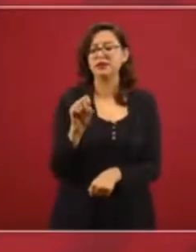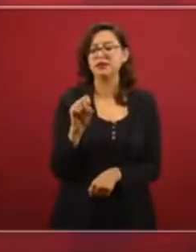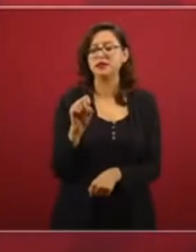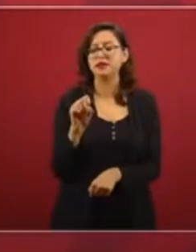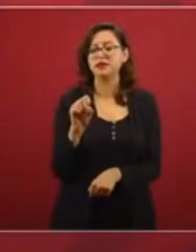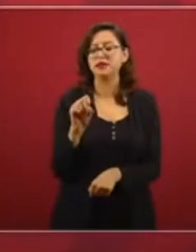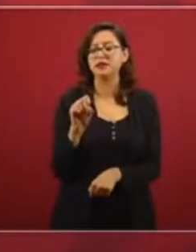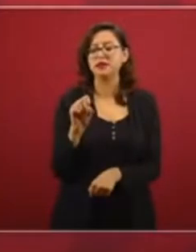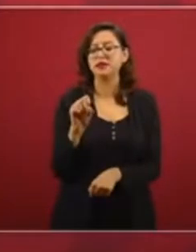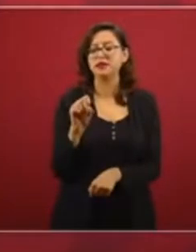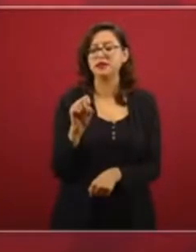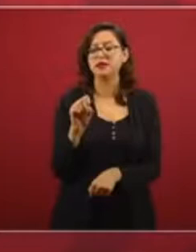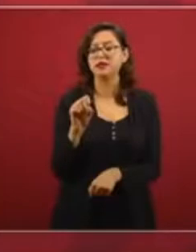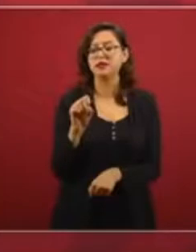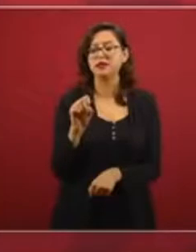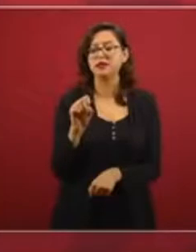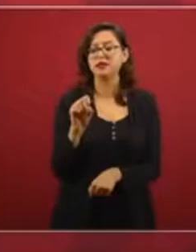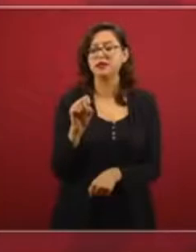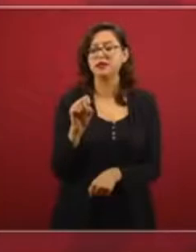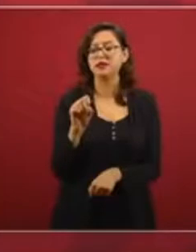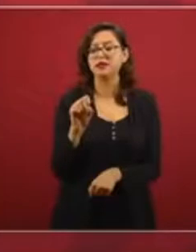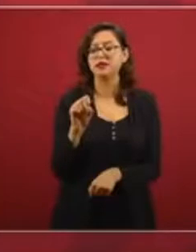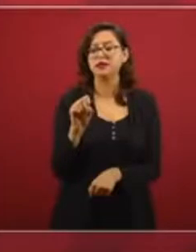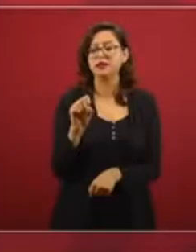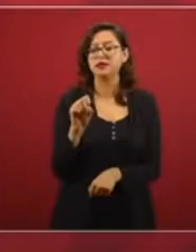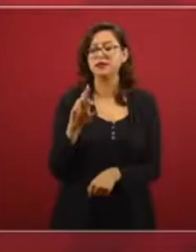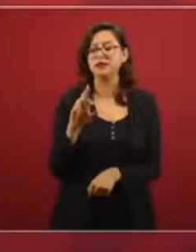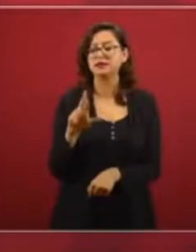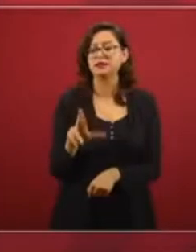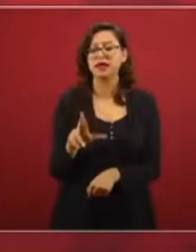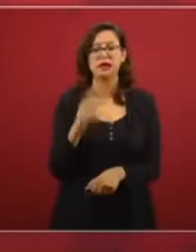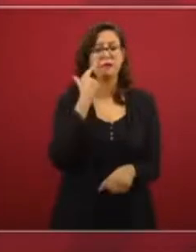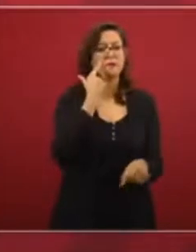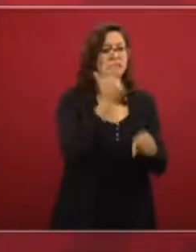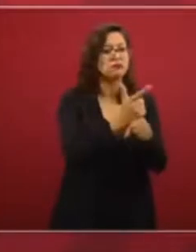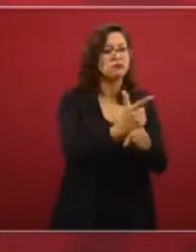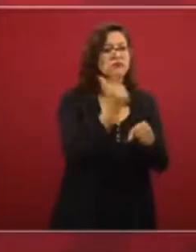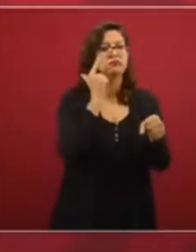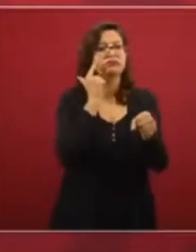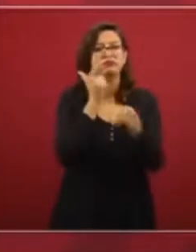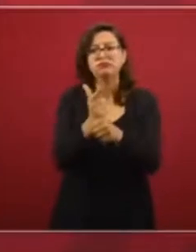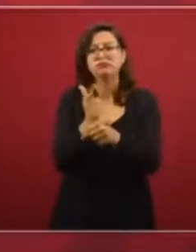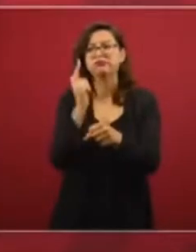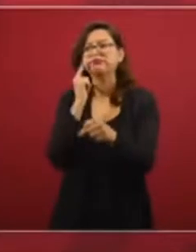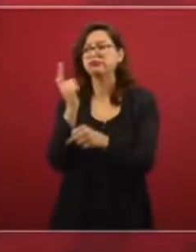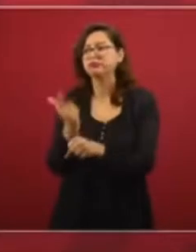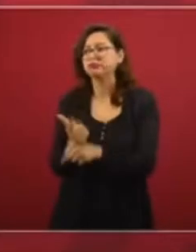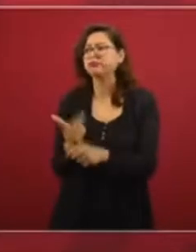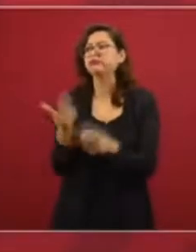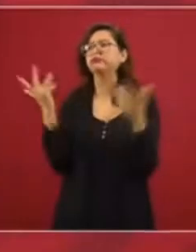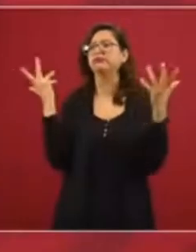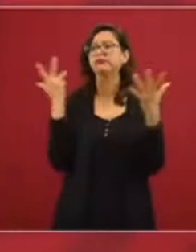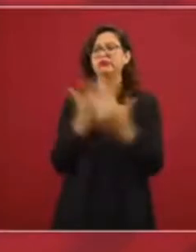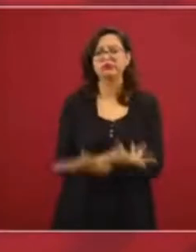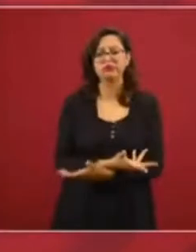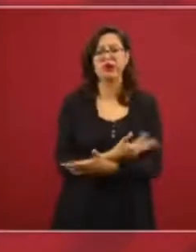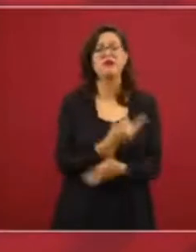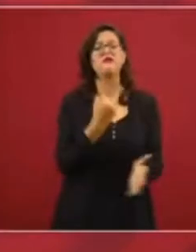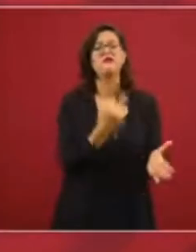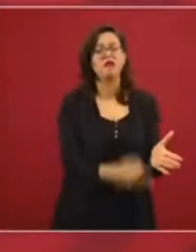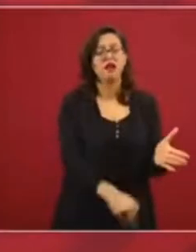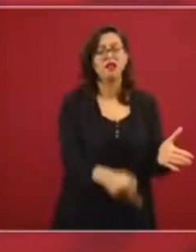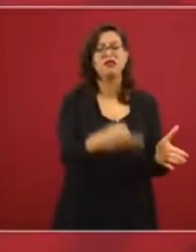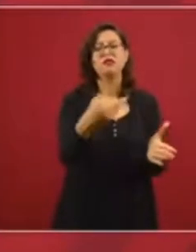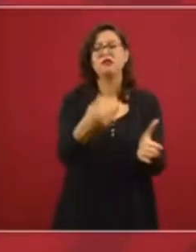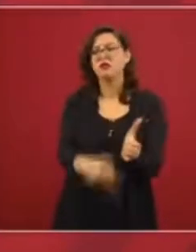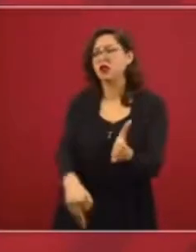realidad. We ratified this reality. Y reitero, sin duda alguna, la pandemia del